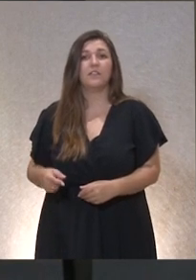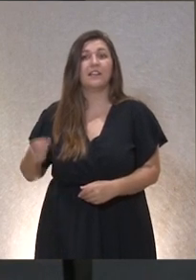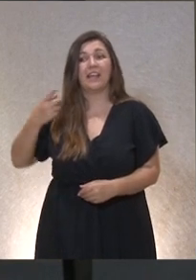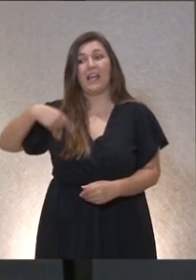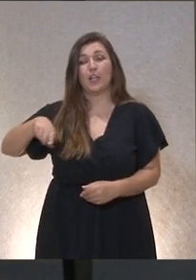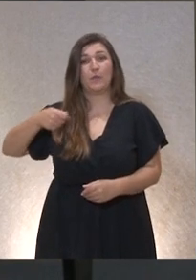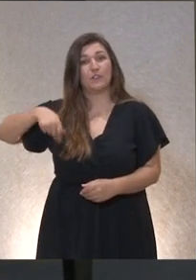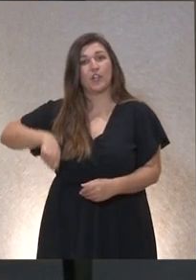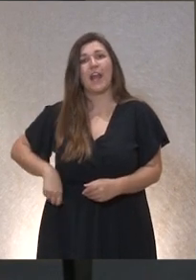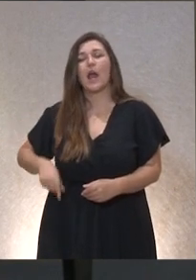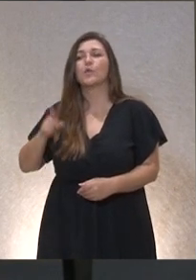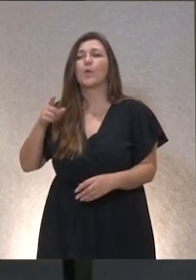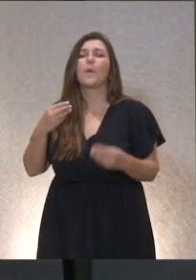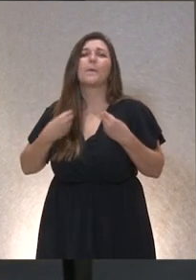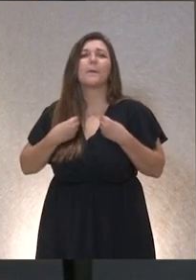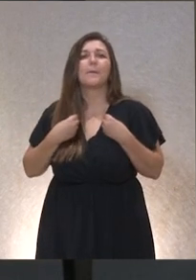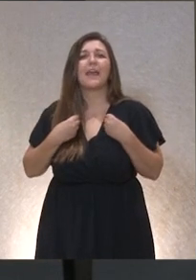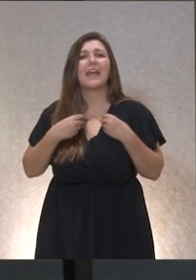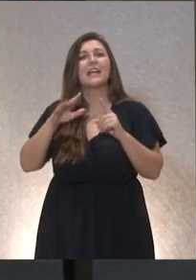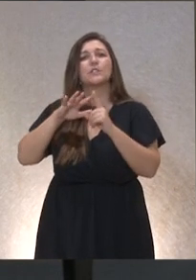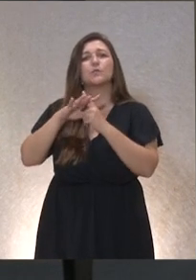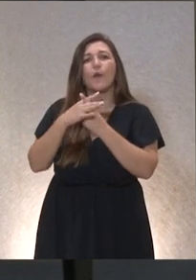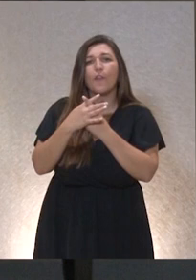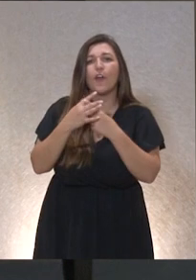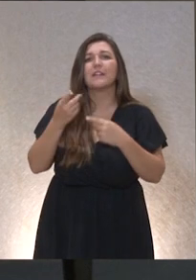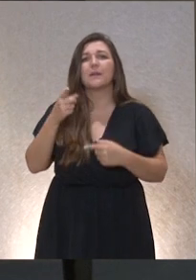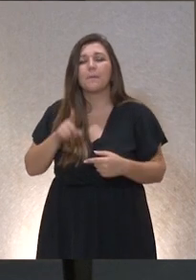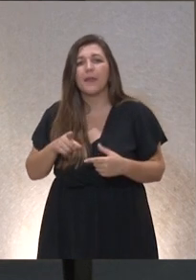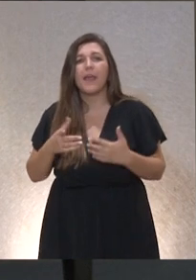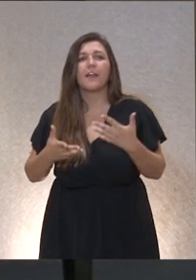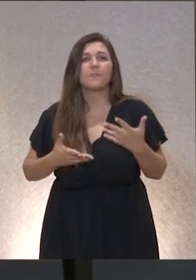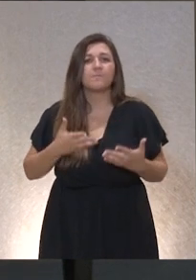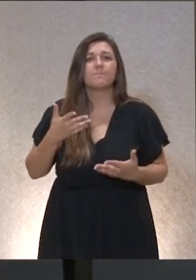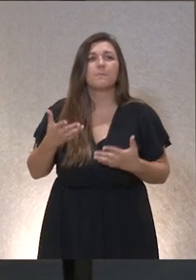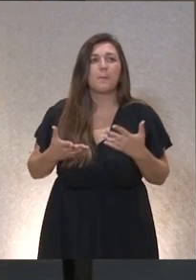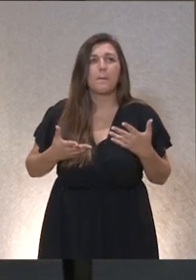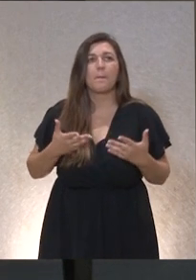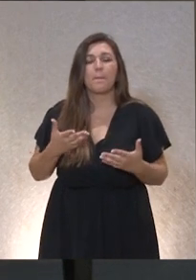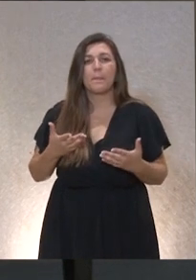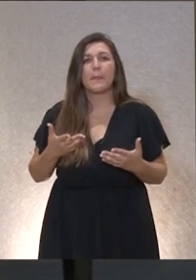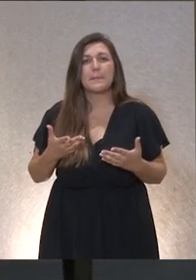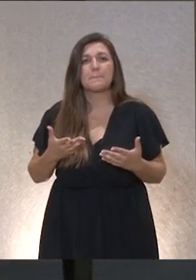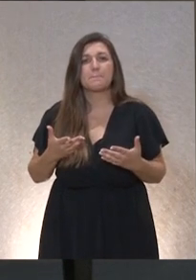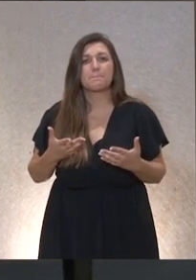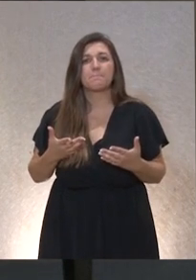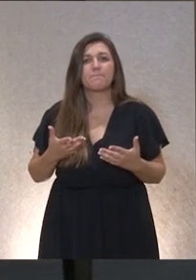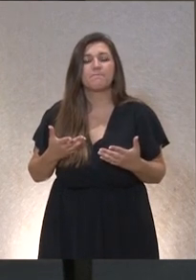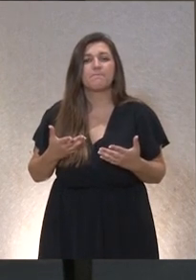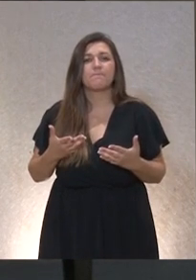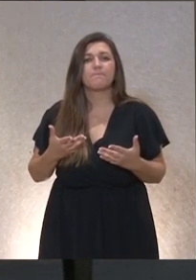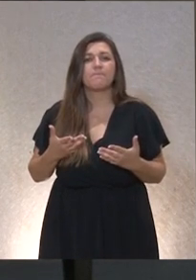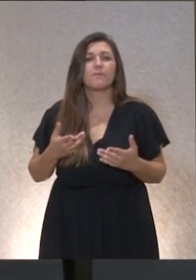vivirías A lo mejor eh situaciones también de donde especialmente eh tuvieron